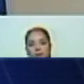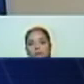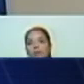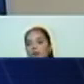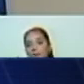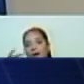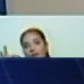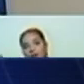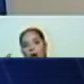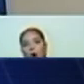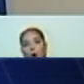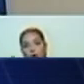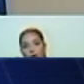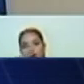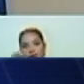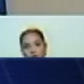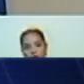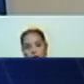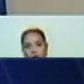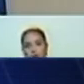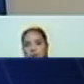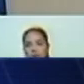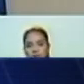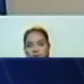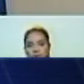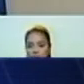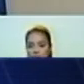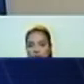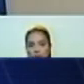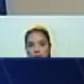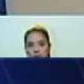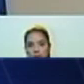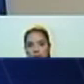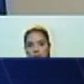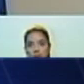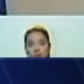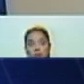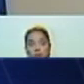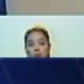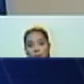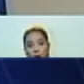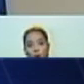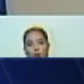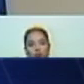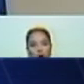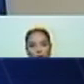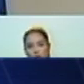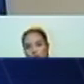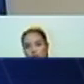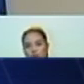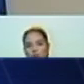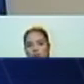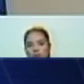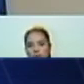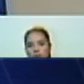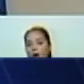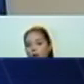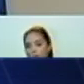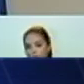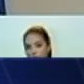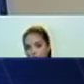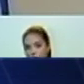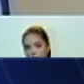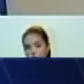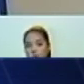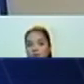fiscal 11 nacional con competencia en delitos contra la corrupción, banco,